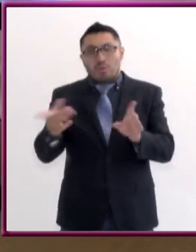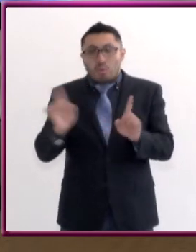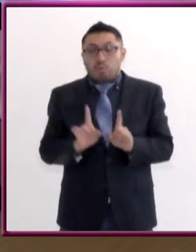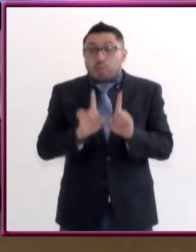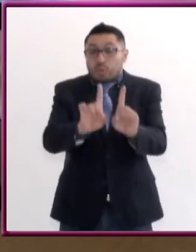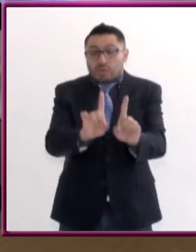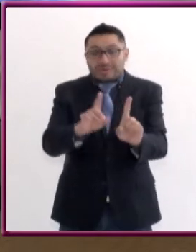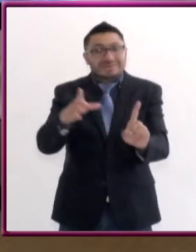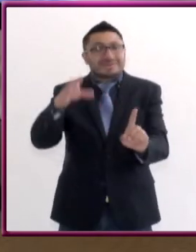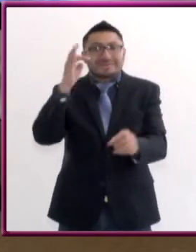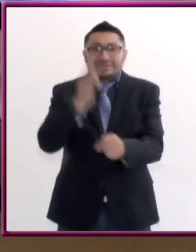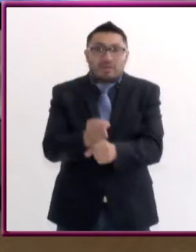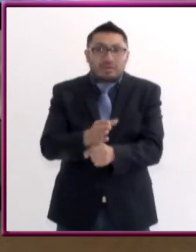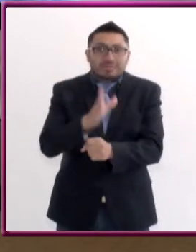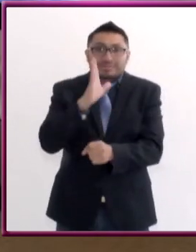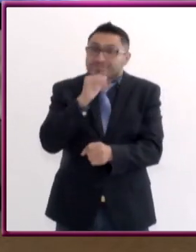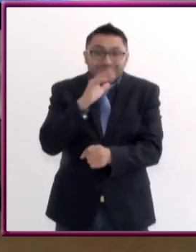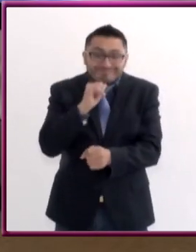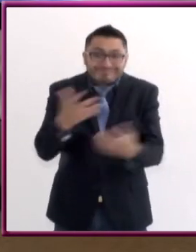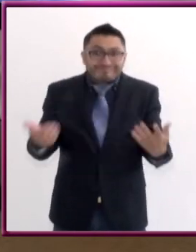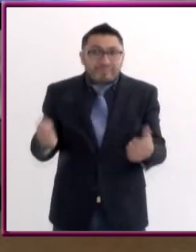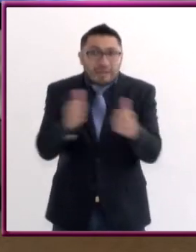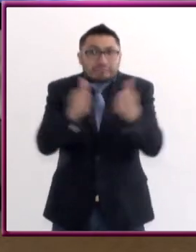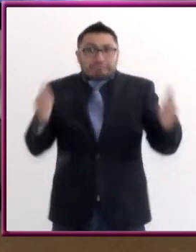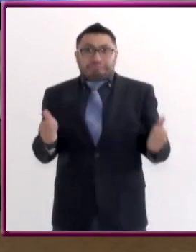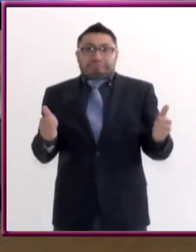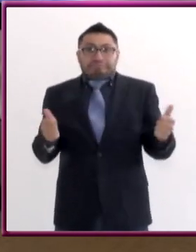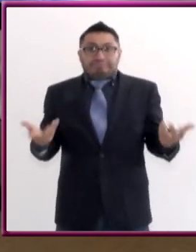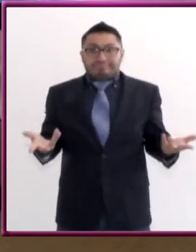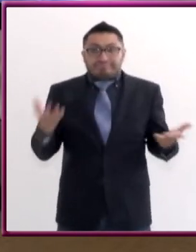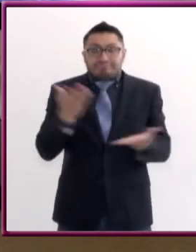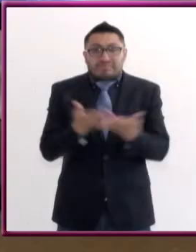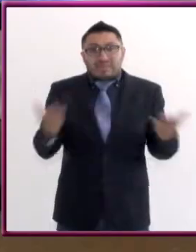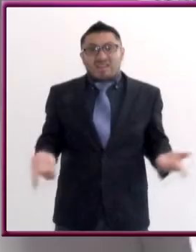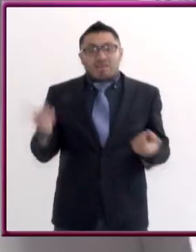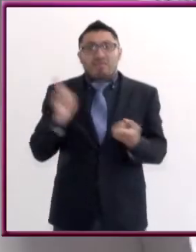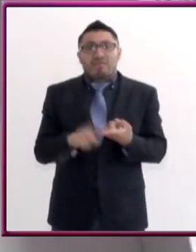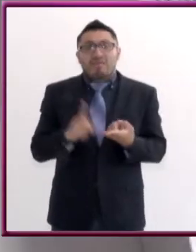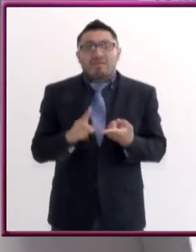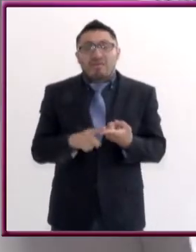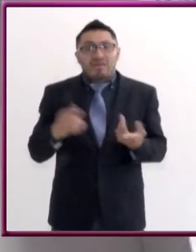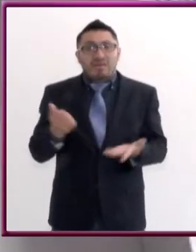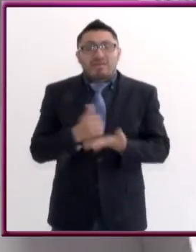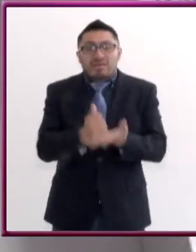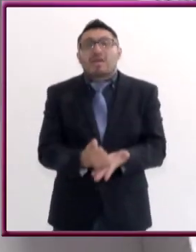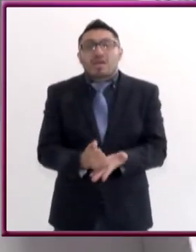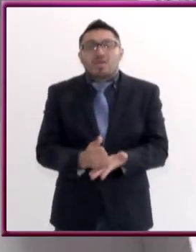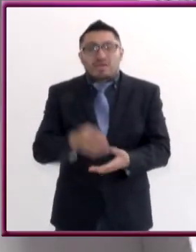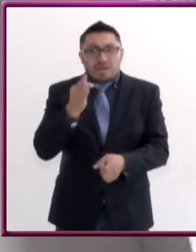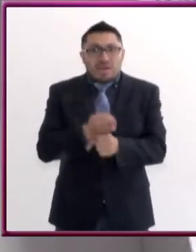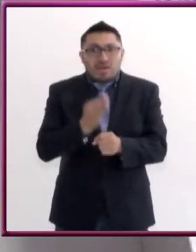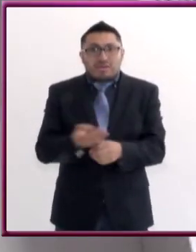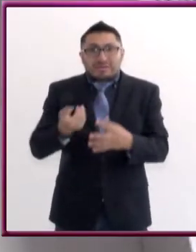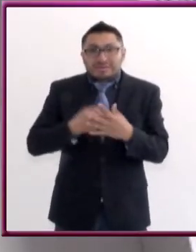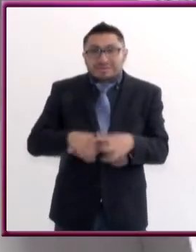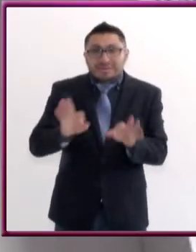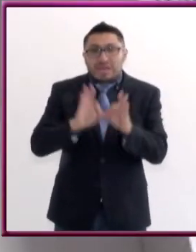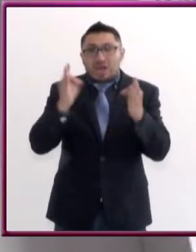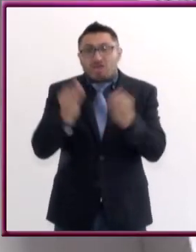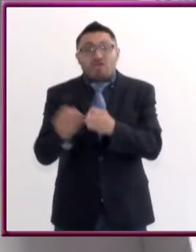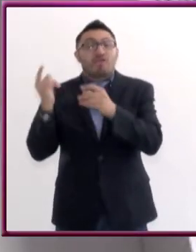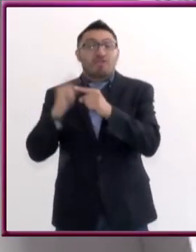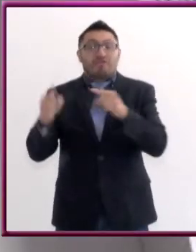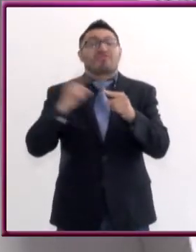presencia física, pues están limitadas. Ahora bien, pues están surgiendo